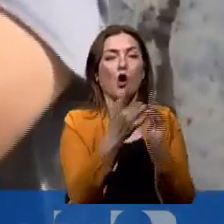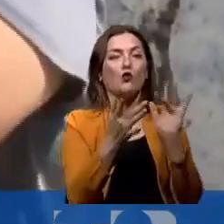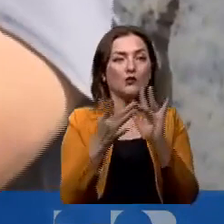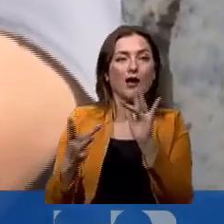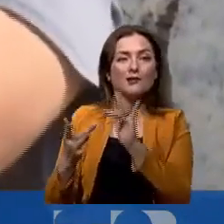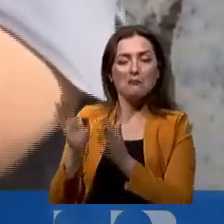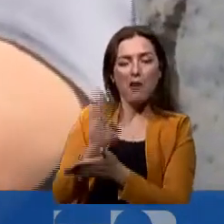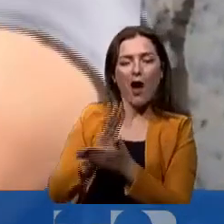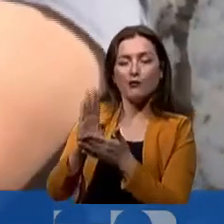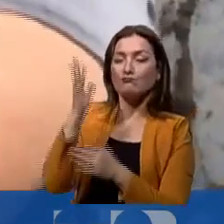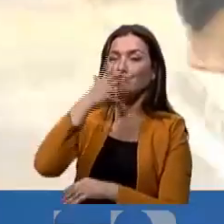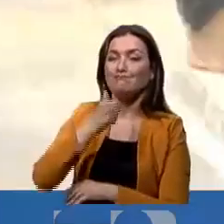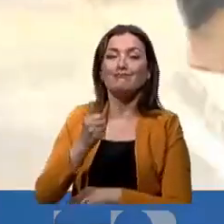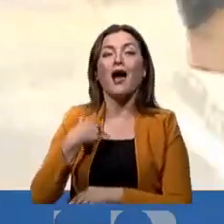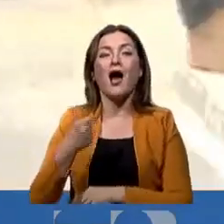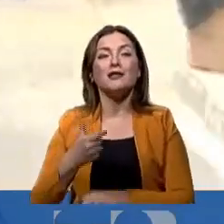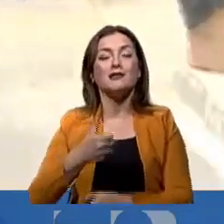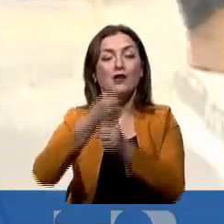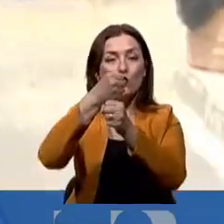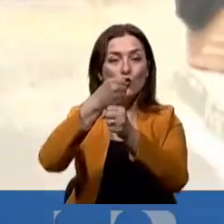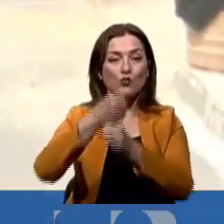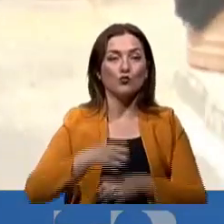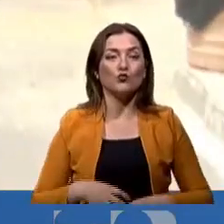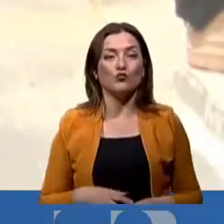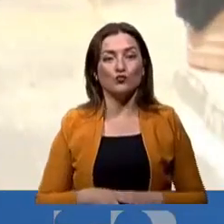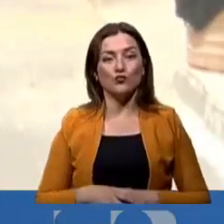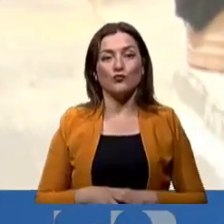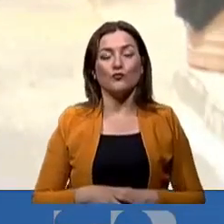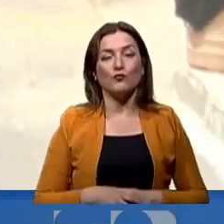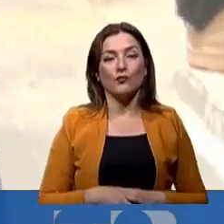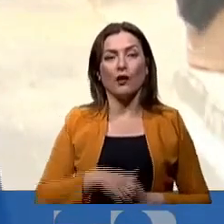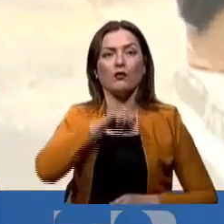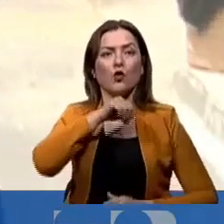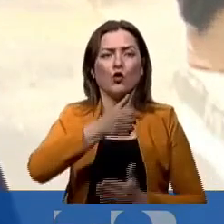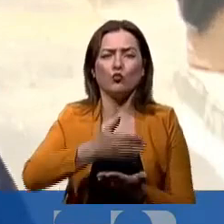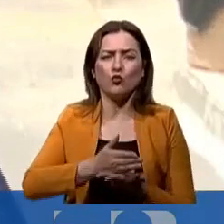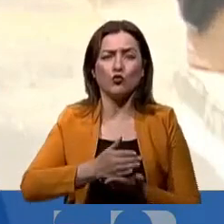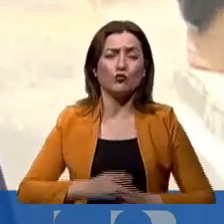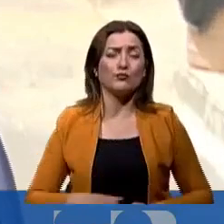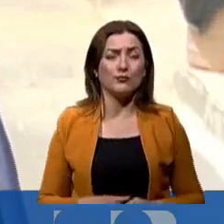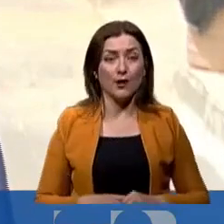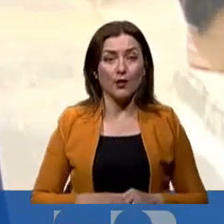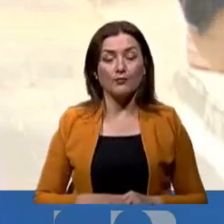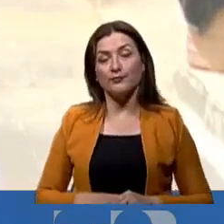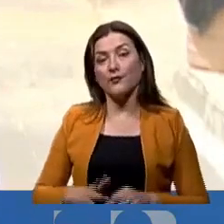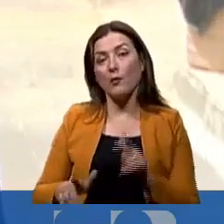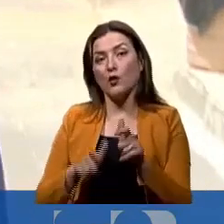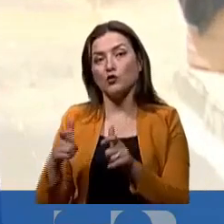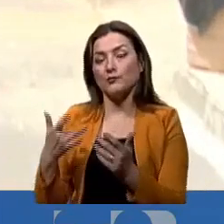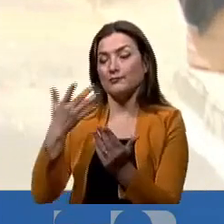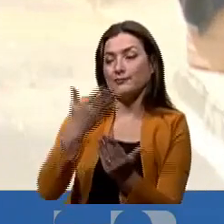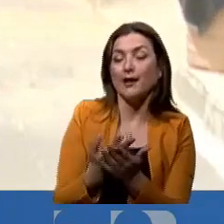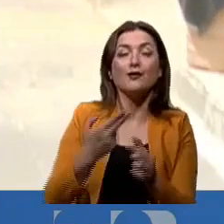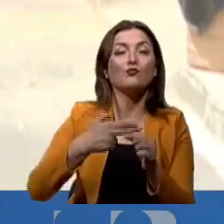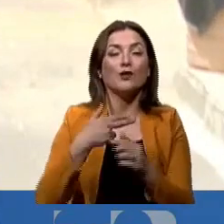de La Floresta un barrio más seguro. Y vamos a evitar mucho la delincuencia, y por ende muchos vecinos que vienen a compartir